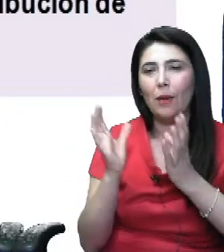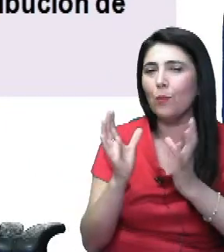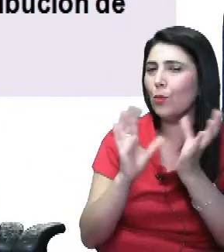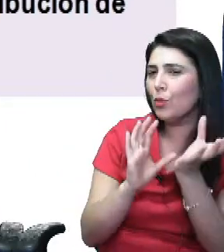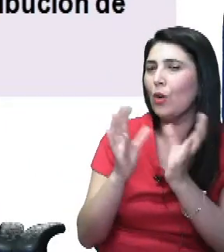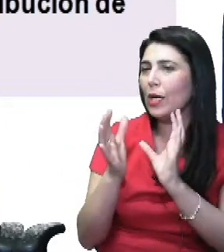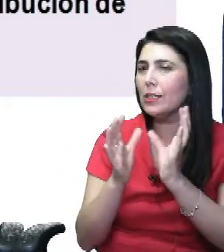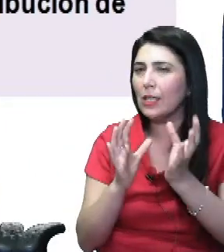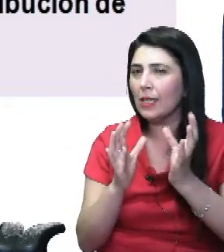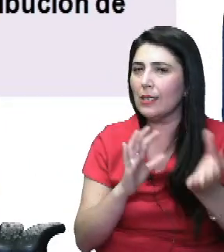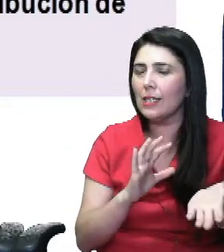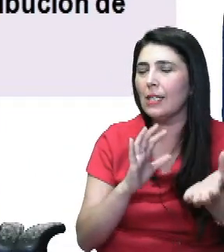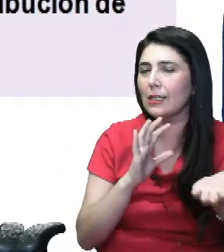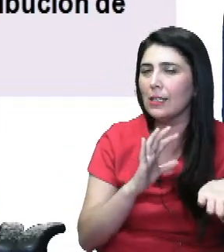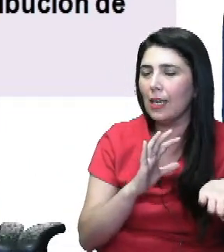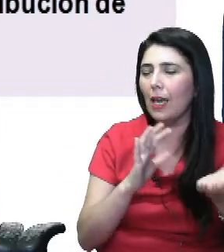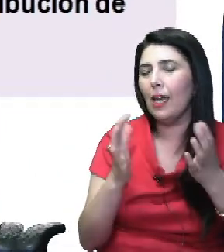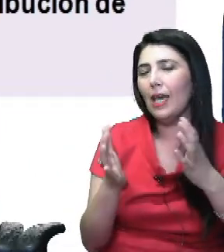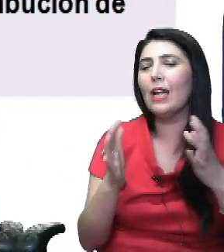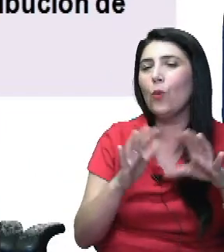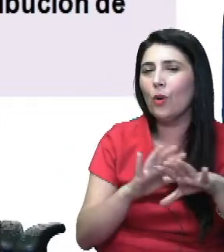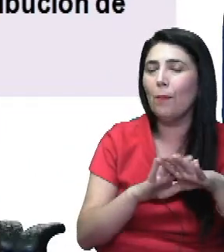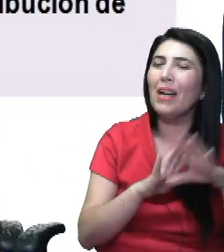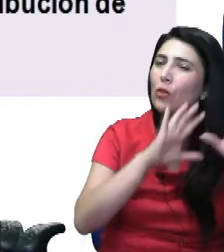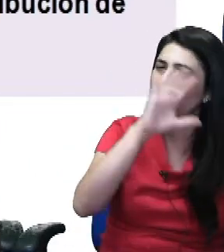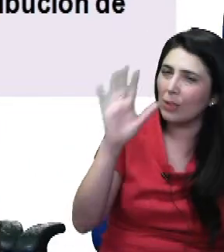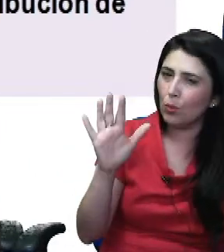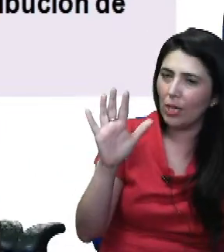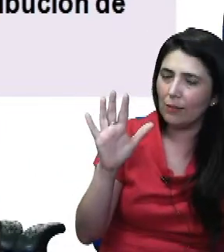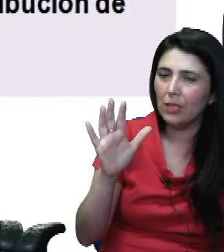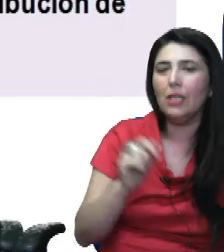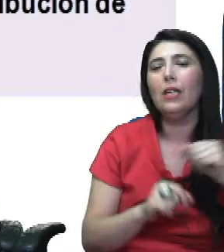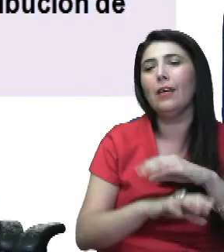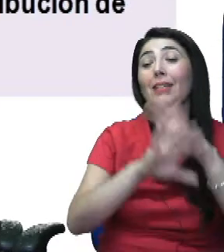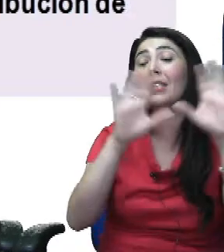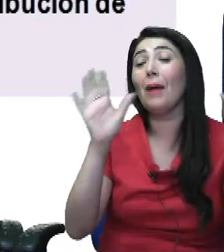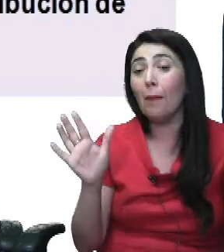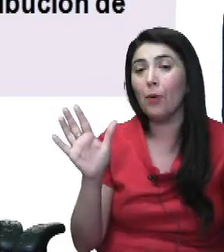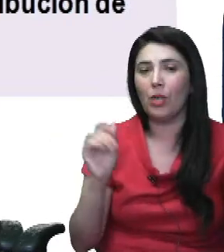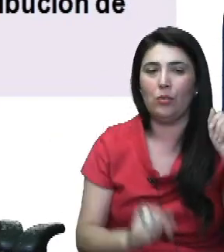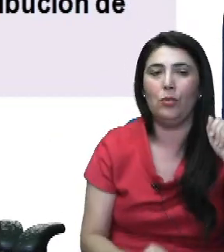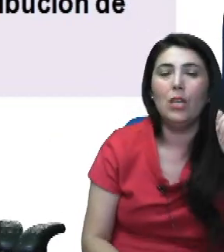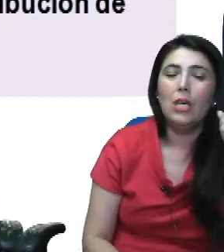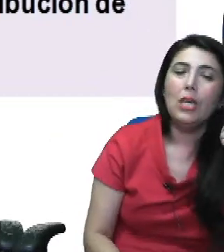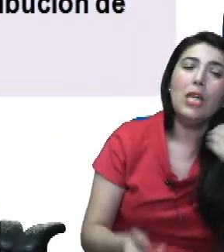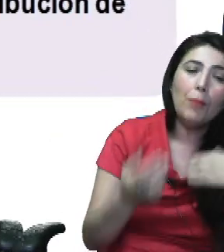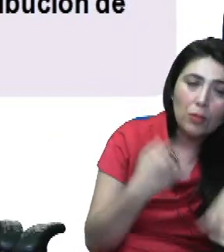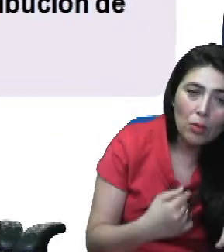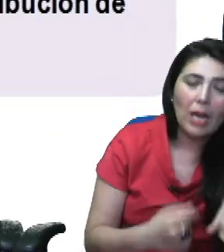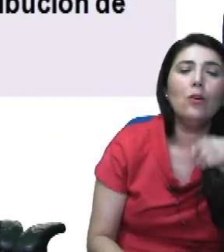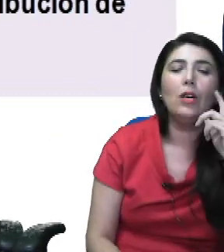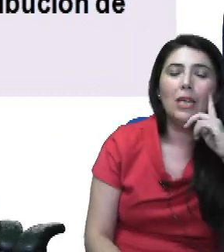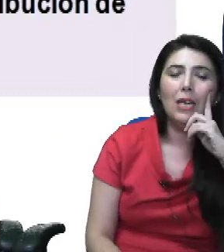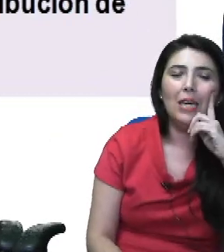postraumático, que es mucho de lo que existe en algunos marcos conceptuales, ¿sí? Es bastante más amplio que eso. Y por